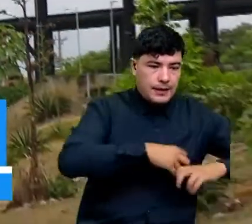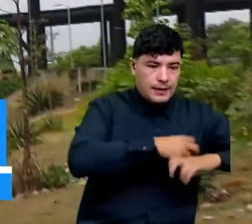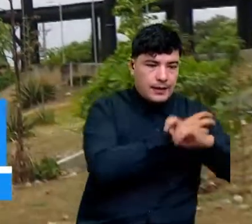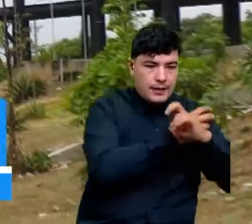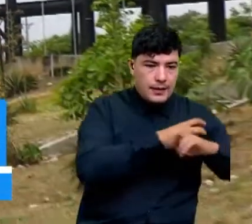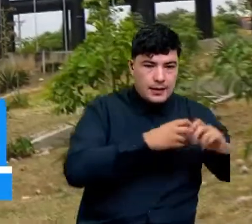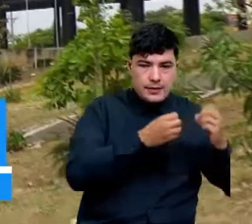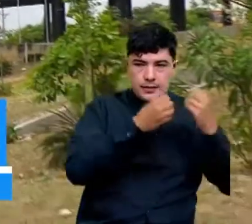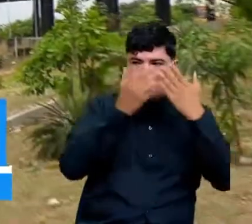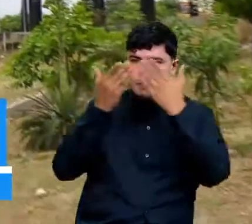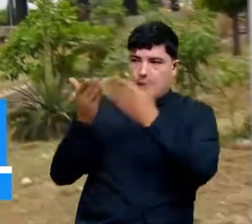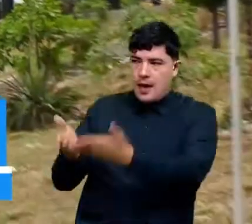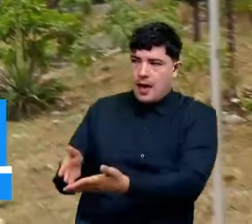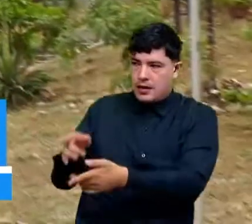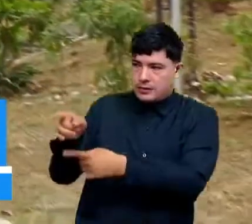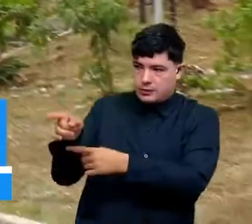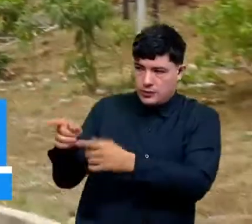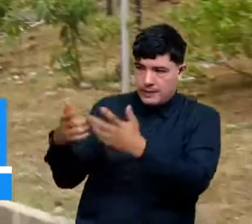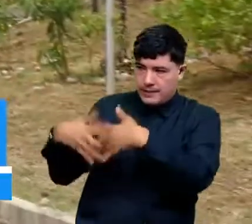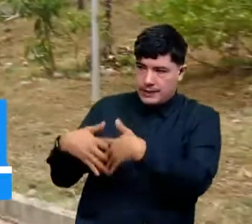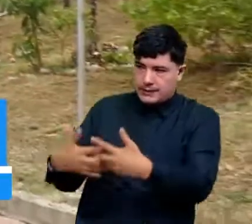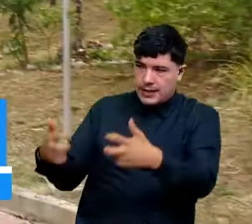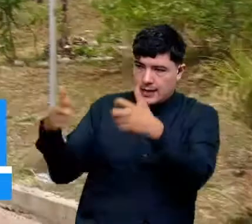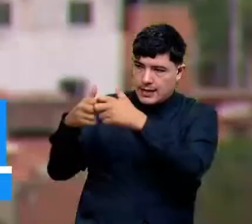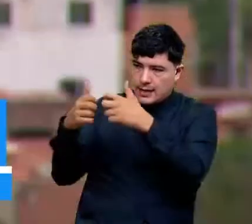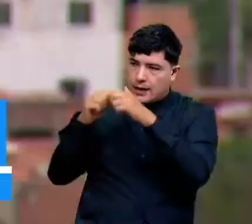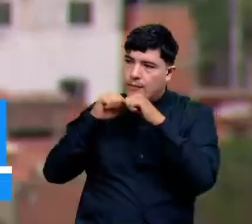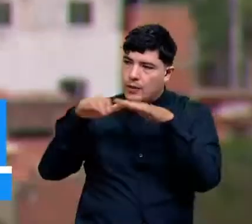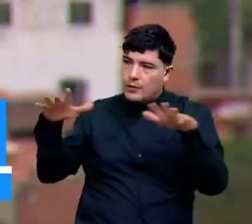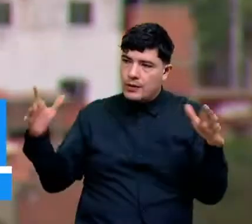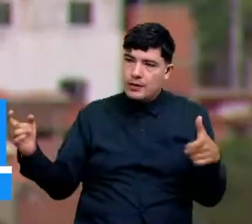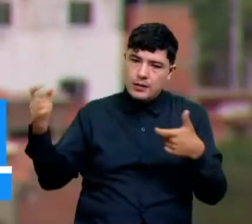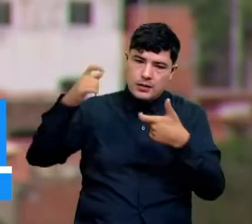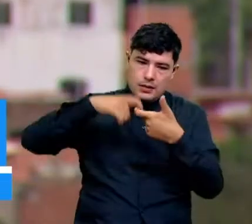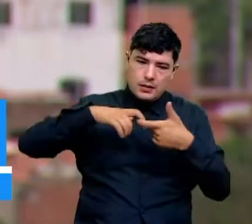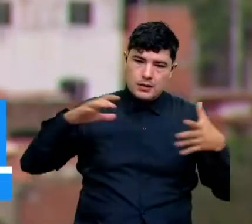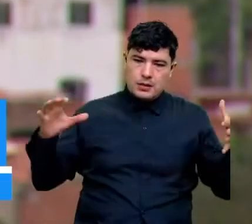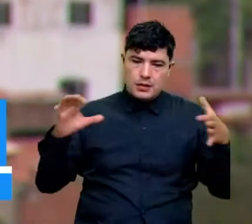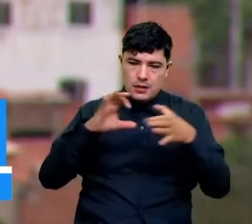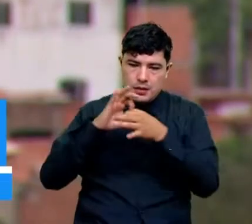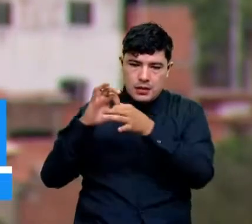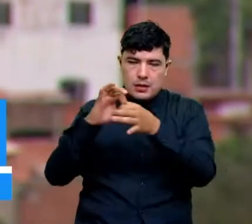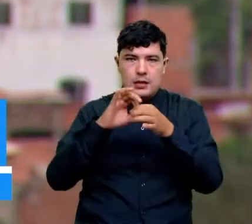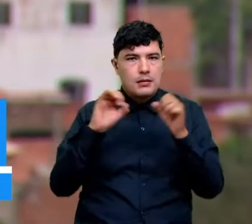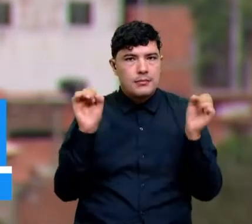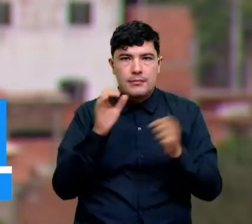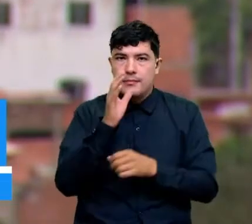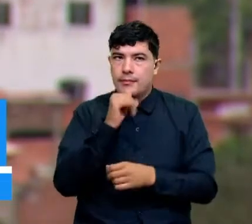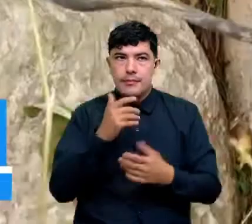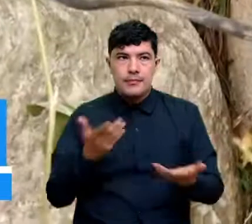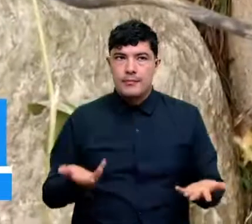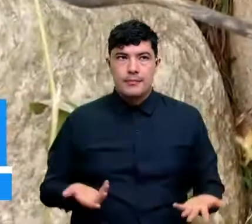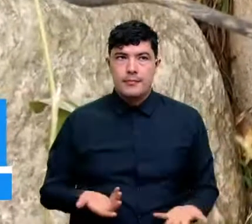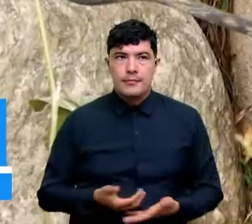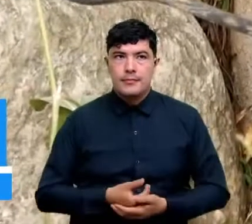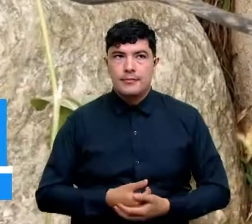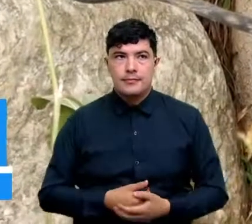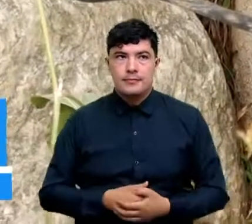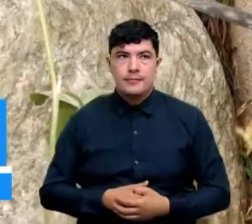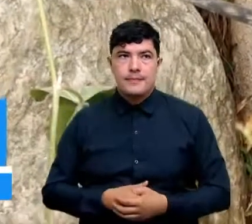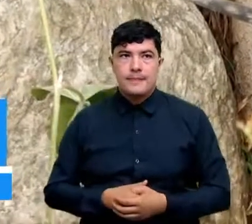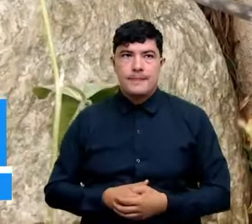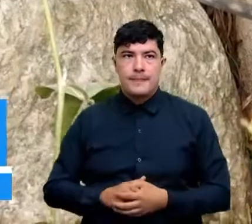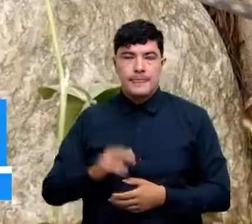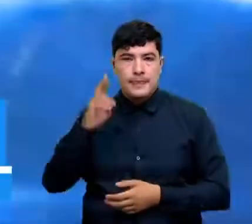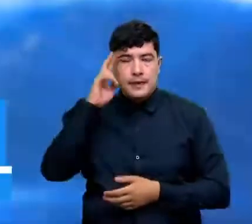eso que no se ha intervenido el lugar, pues no hace parte del inventario de predios públicos que quedaron consignados en el contrato. En